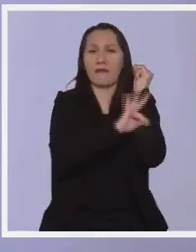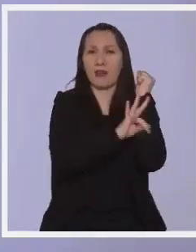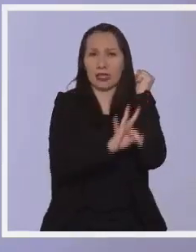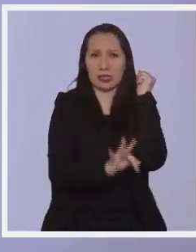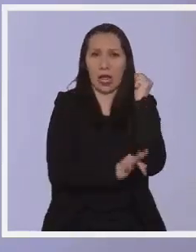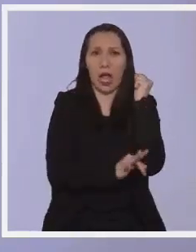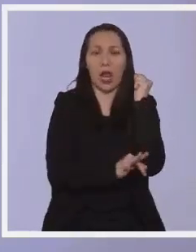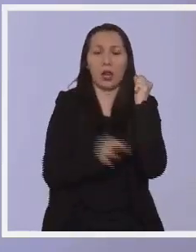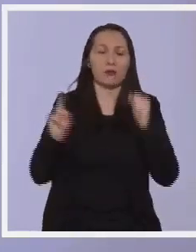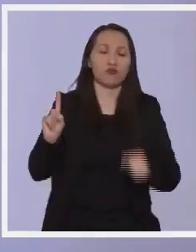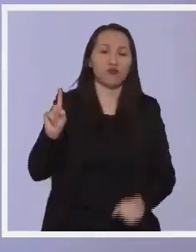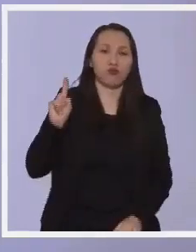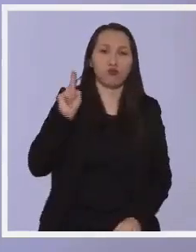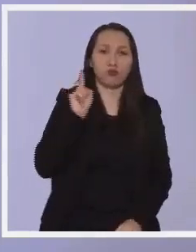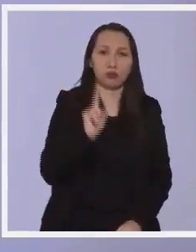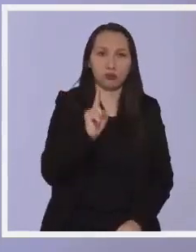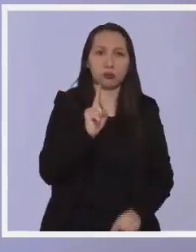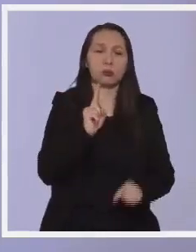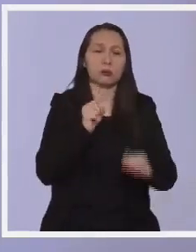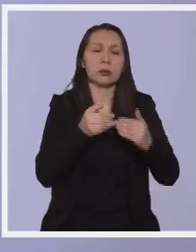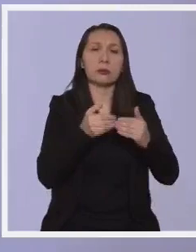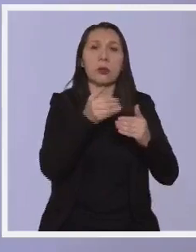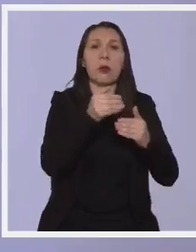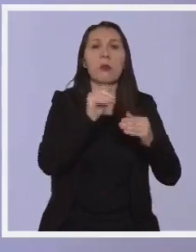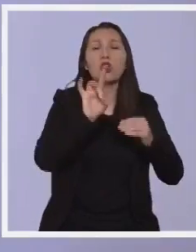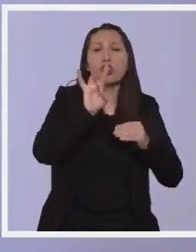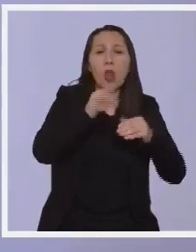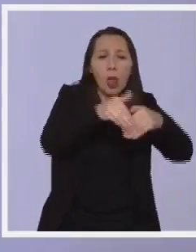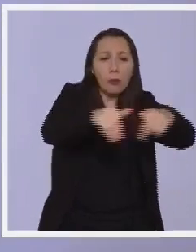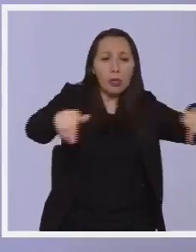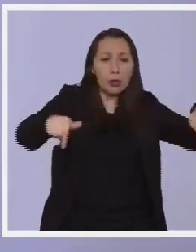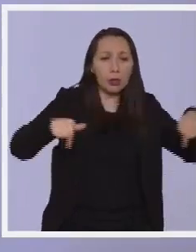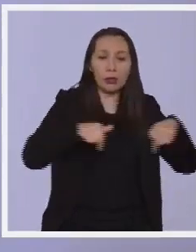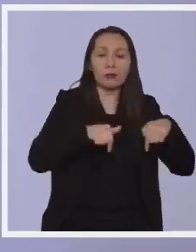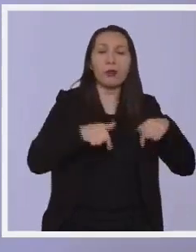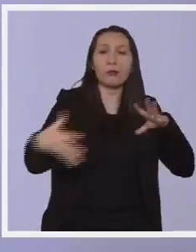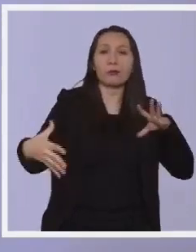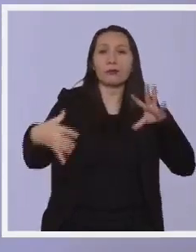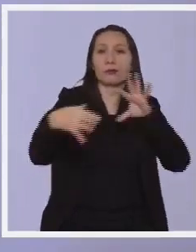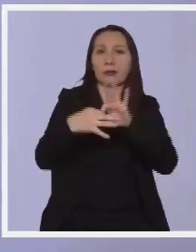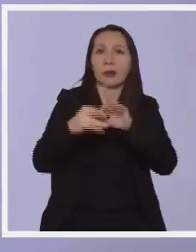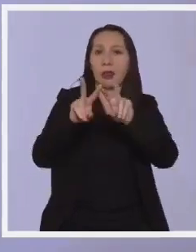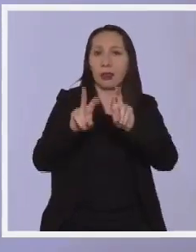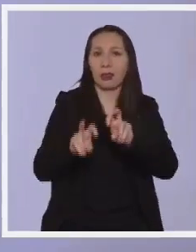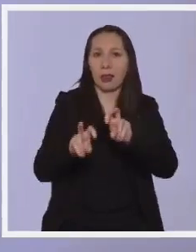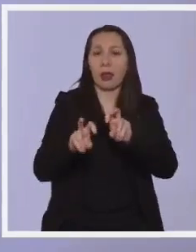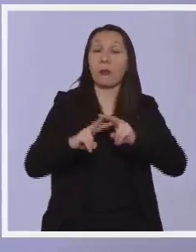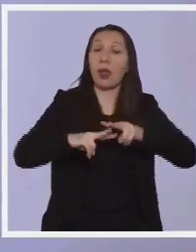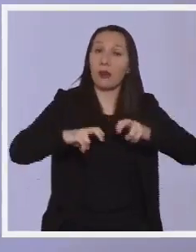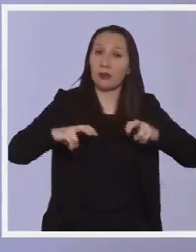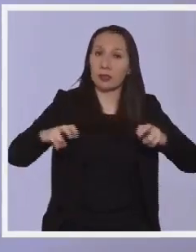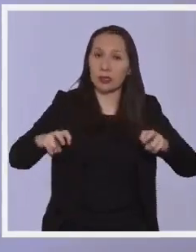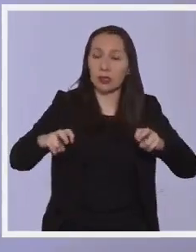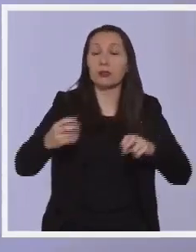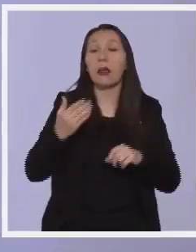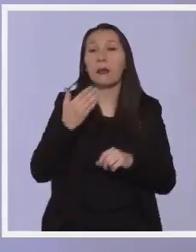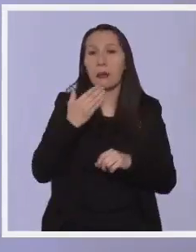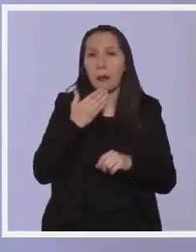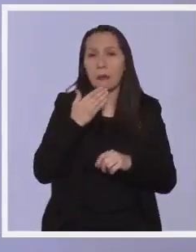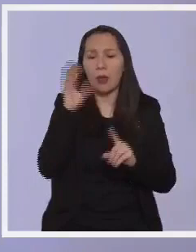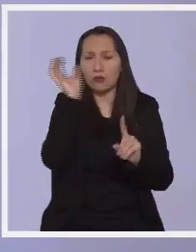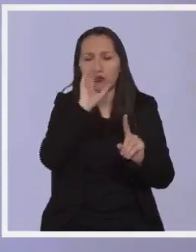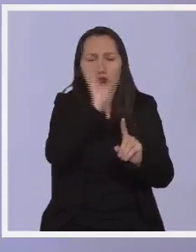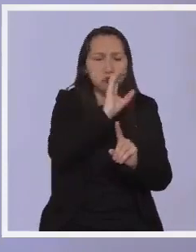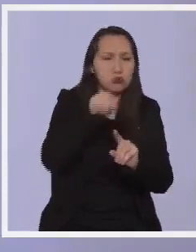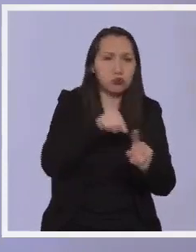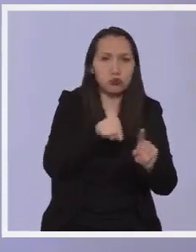investigan delitos que se producen más allá de un territorio, pudiendo integrar elementos de la investigación y también de la